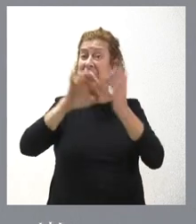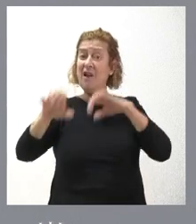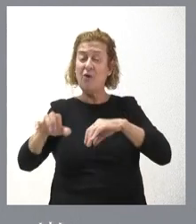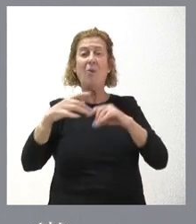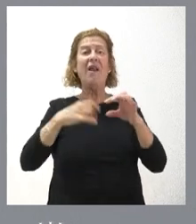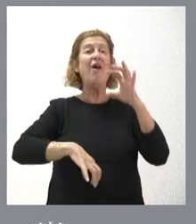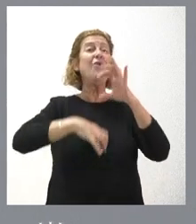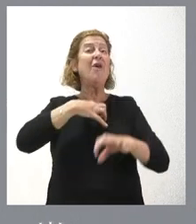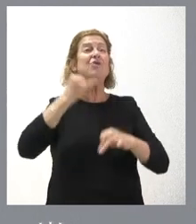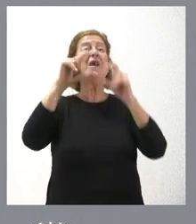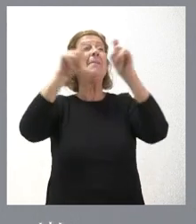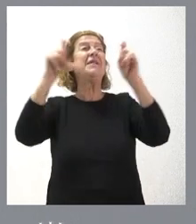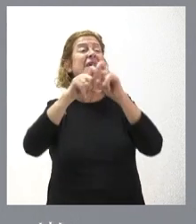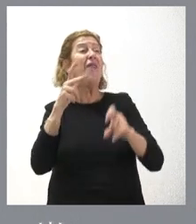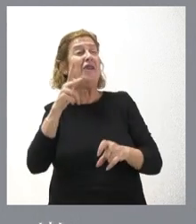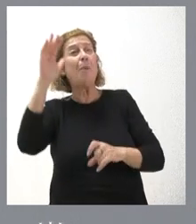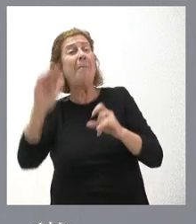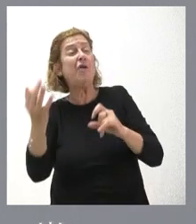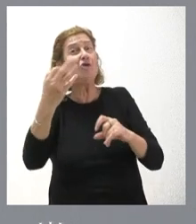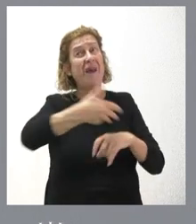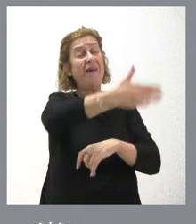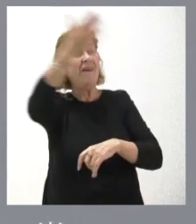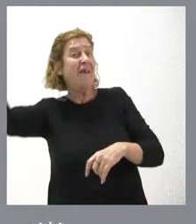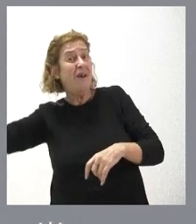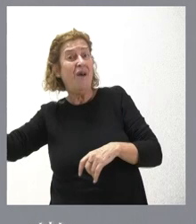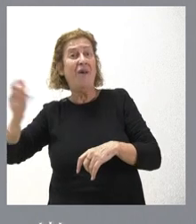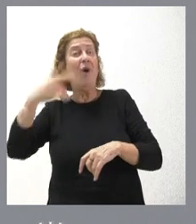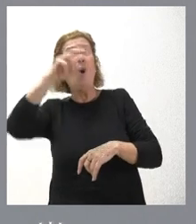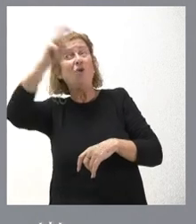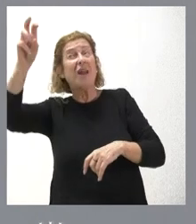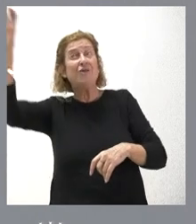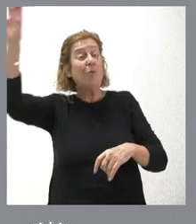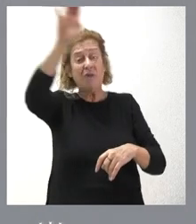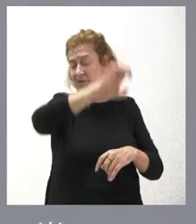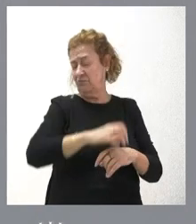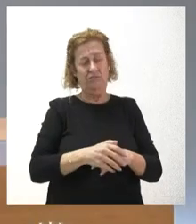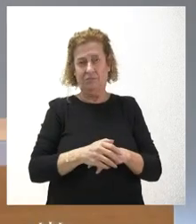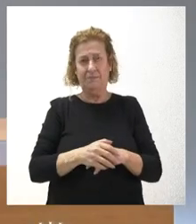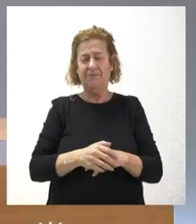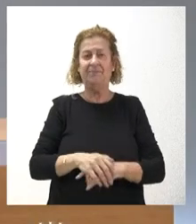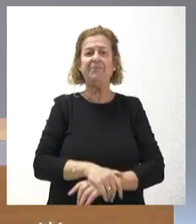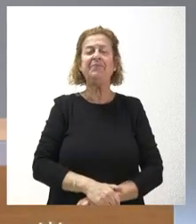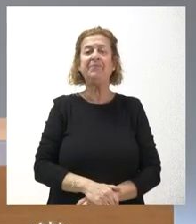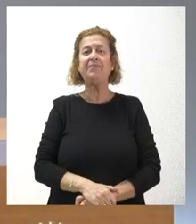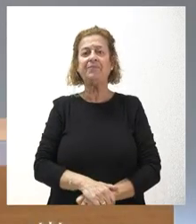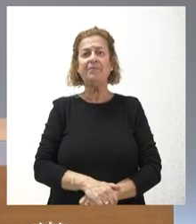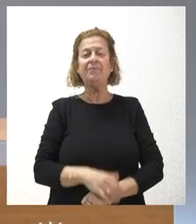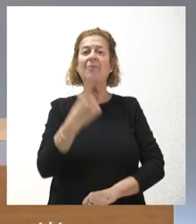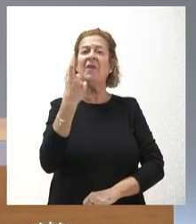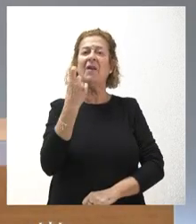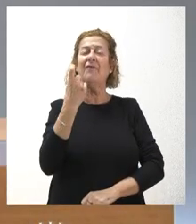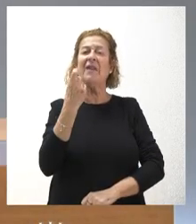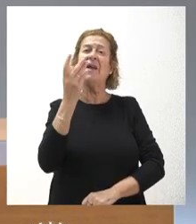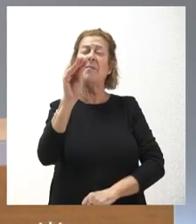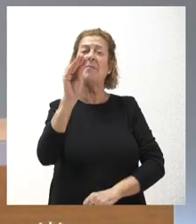ciudadanos y empresas con menos derechos que los ciudadanos y empresas de otras comunidades autónomas faltaba la